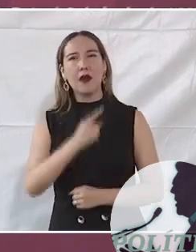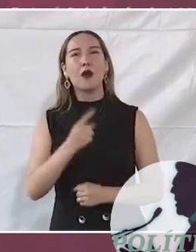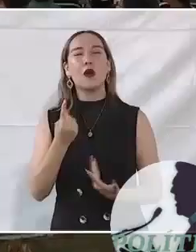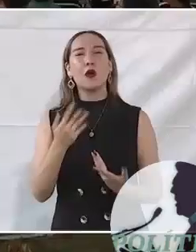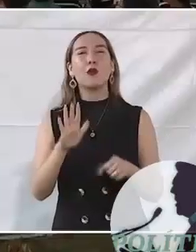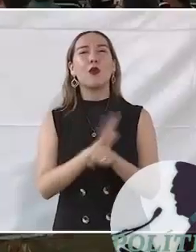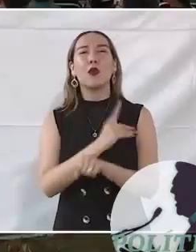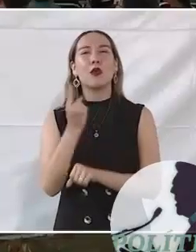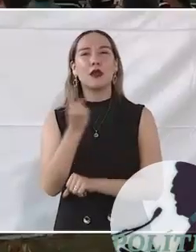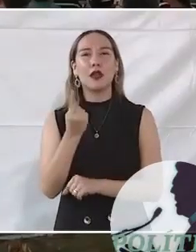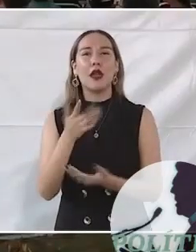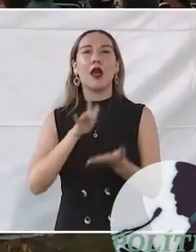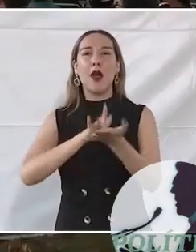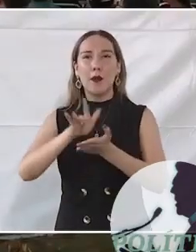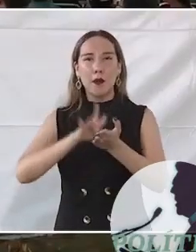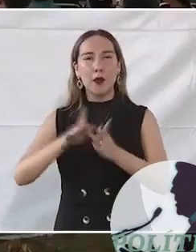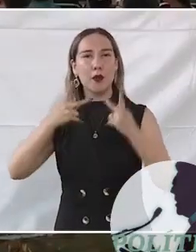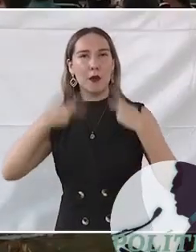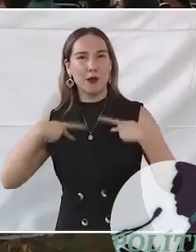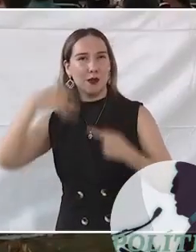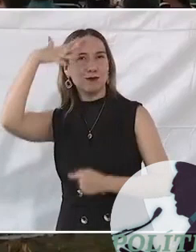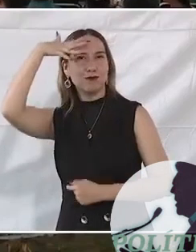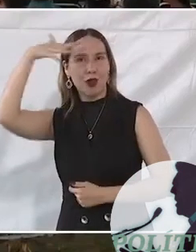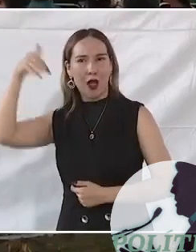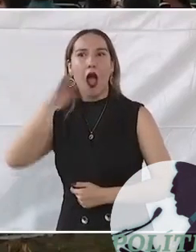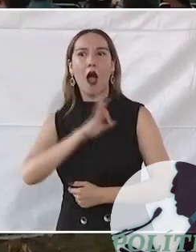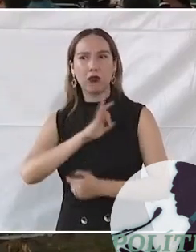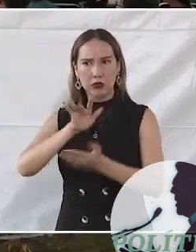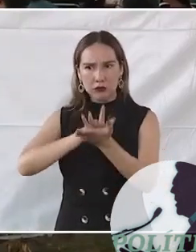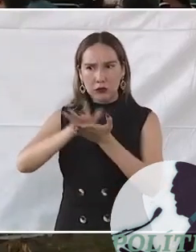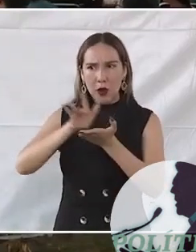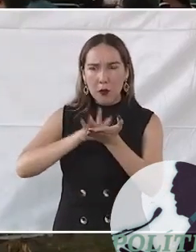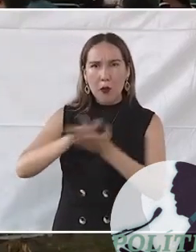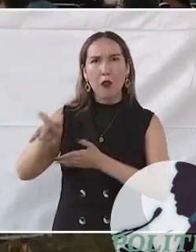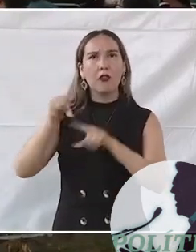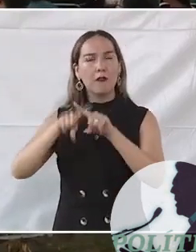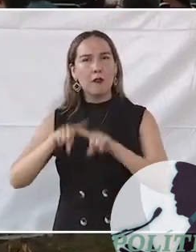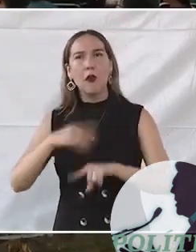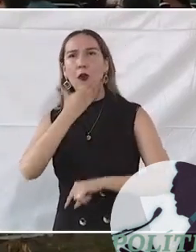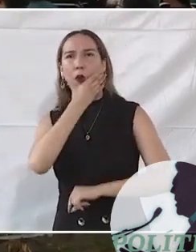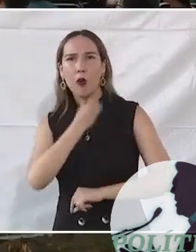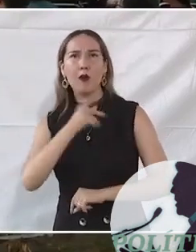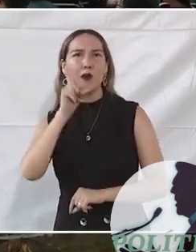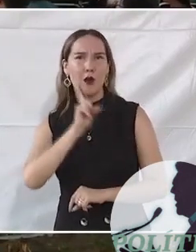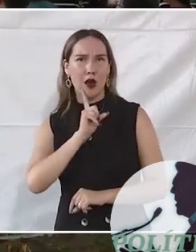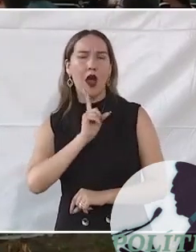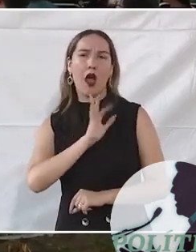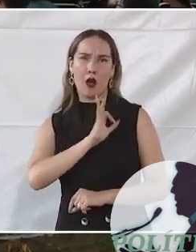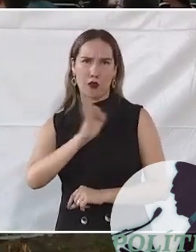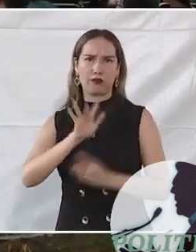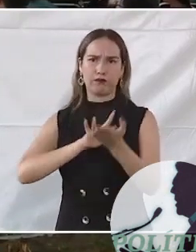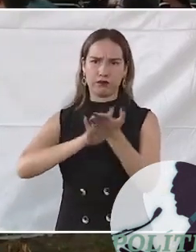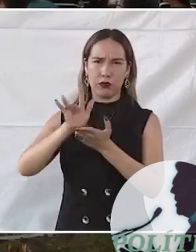que un par de adultos mayores, esposos, ancianos, puedan tener para